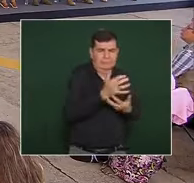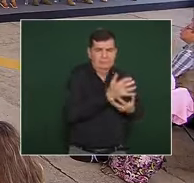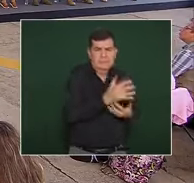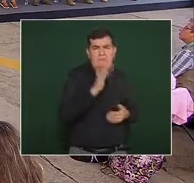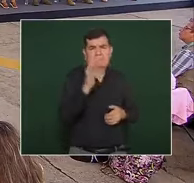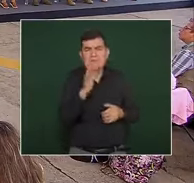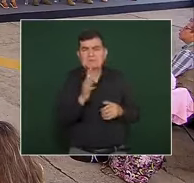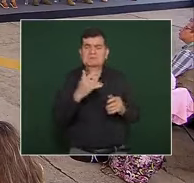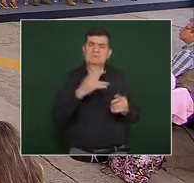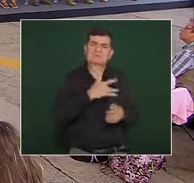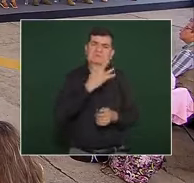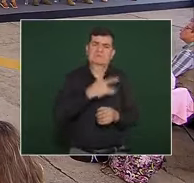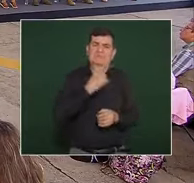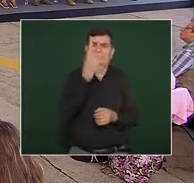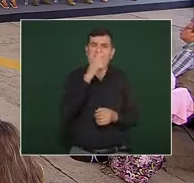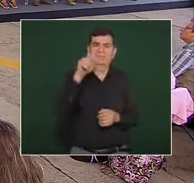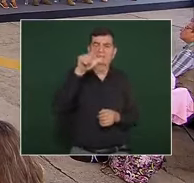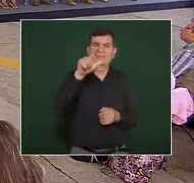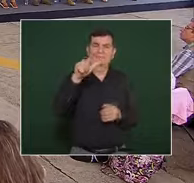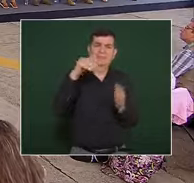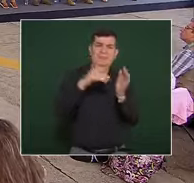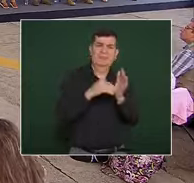a